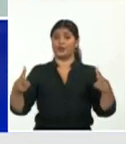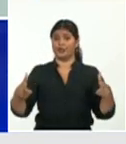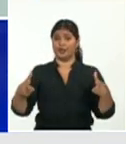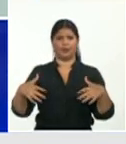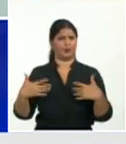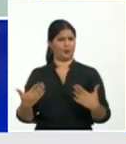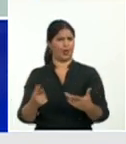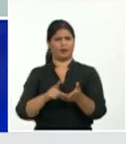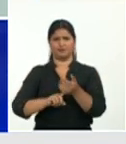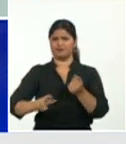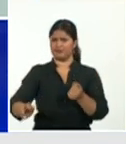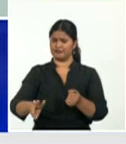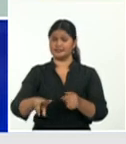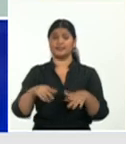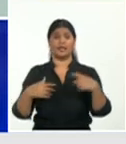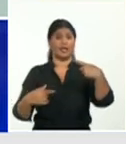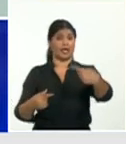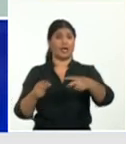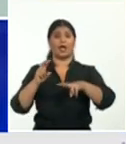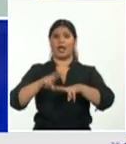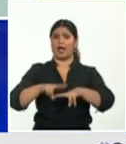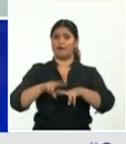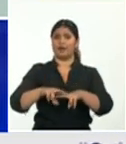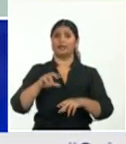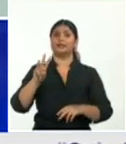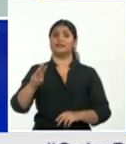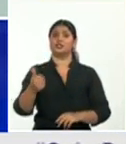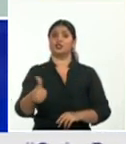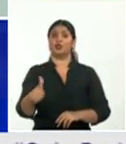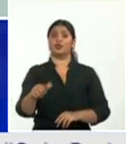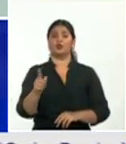Habana 310,7, Mayabeque